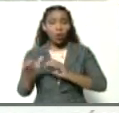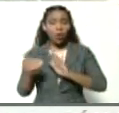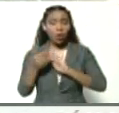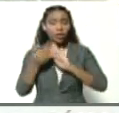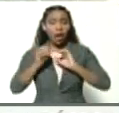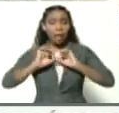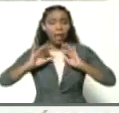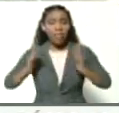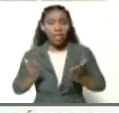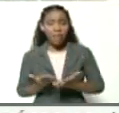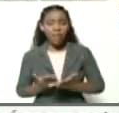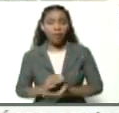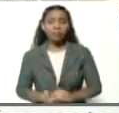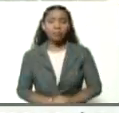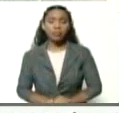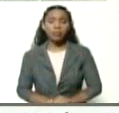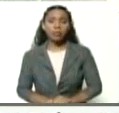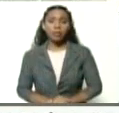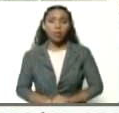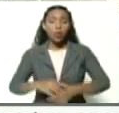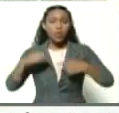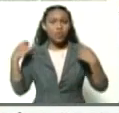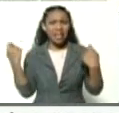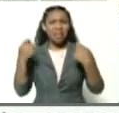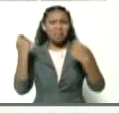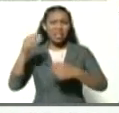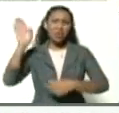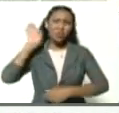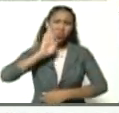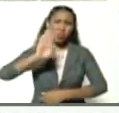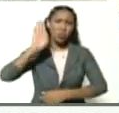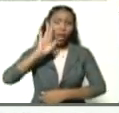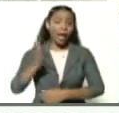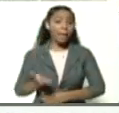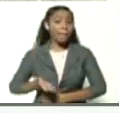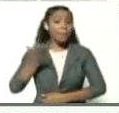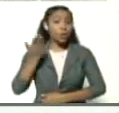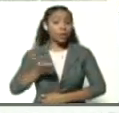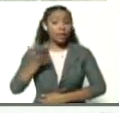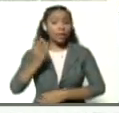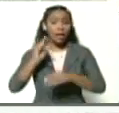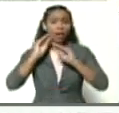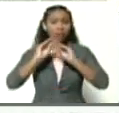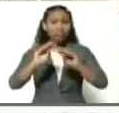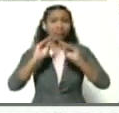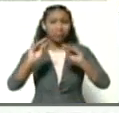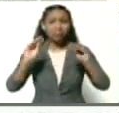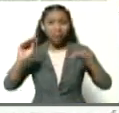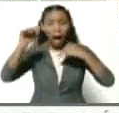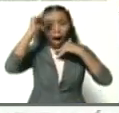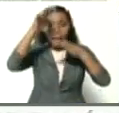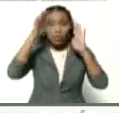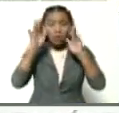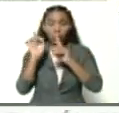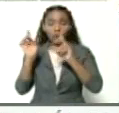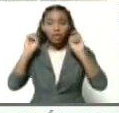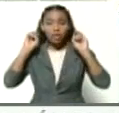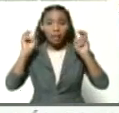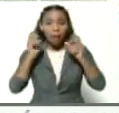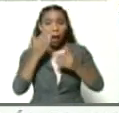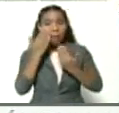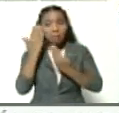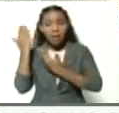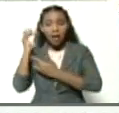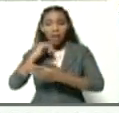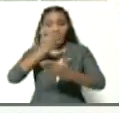pandemia. Una campaña sucia, pero es muy importante llamar la atención de estos elementos. Miren el informe, a